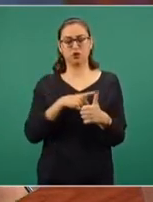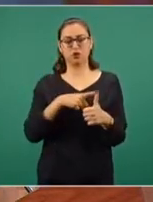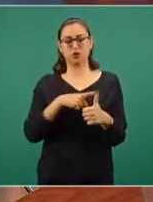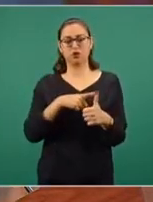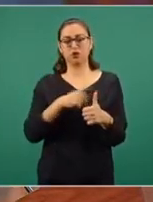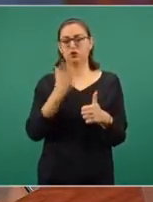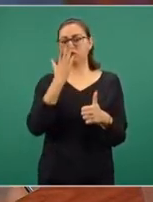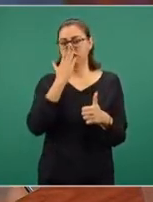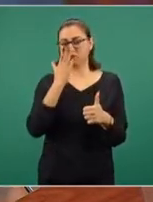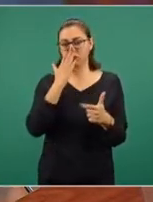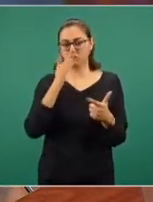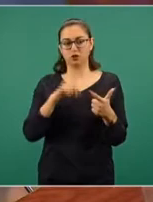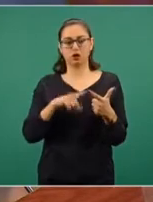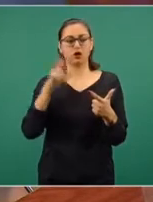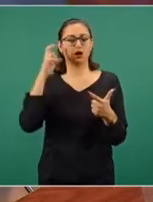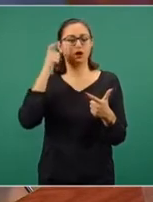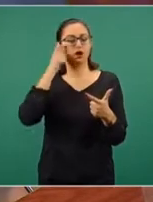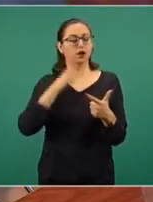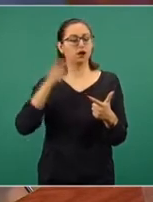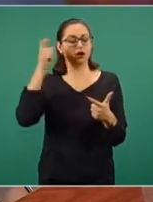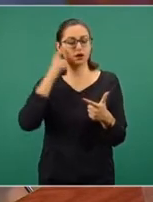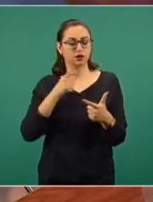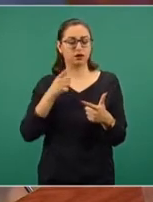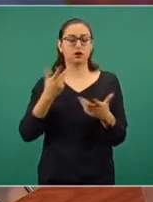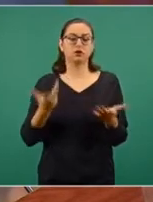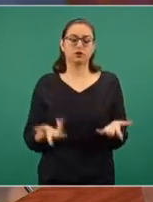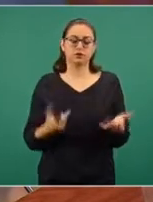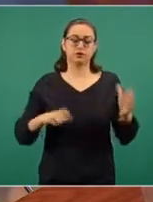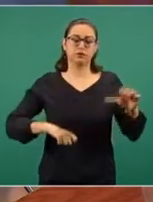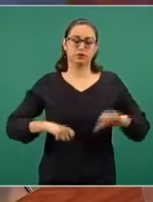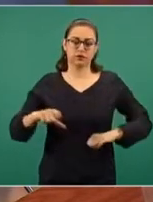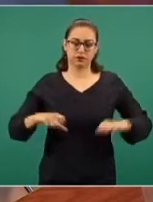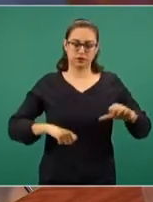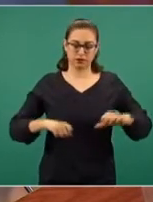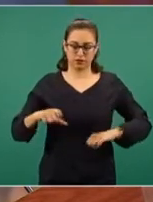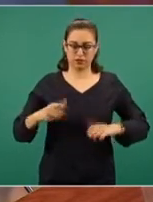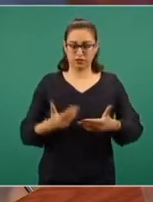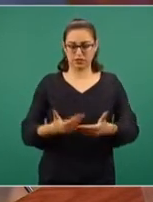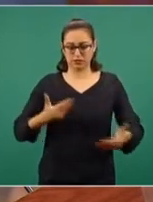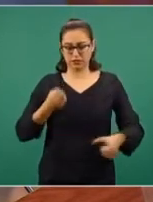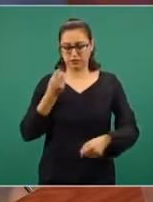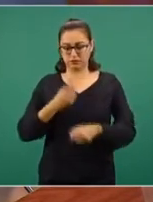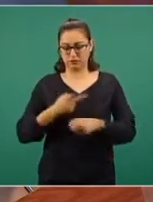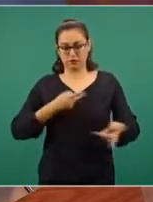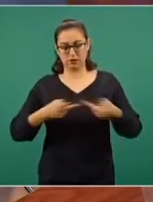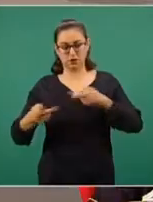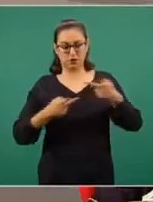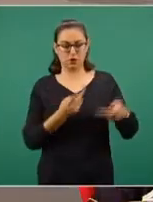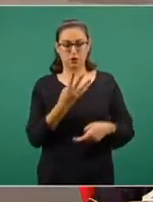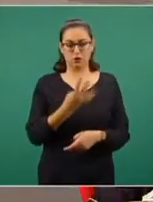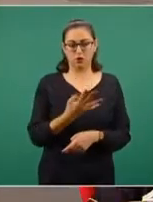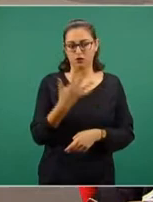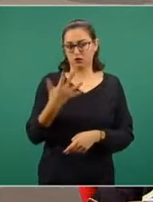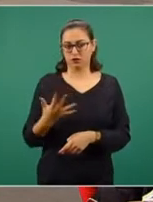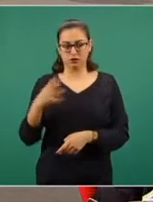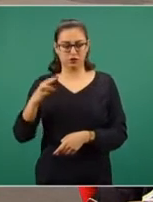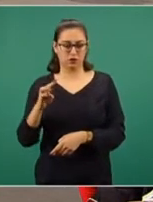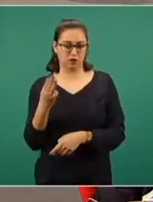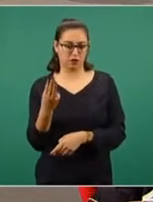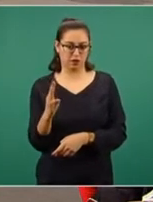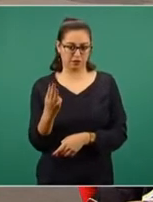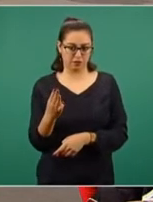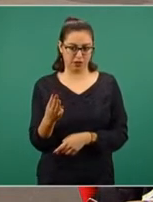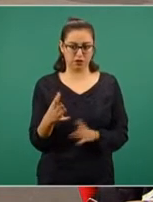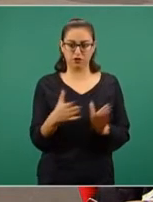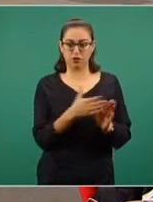vamos a hacer actividades previas, que va a ser el 4 y 5 de mayo, que vamos a estar trabajando precisamente con todos los que van a estar involucrados en